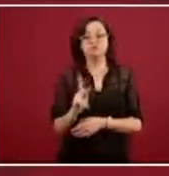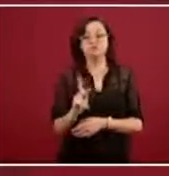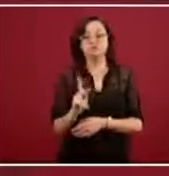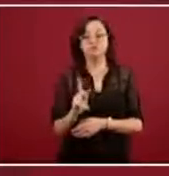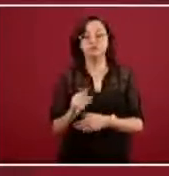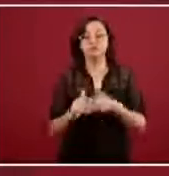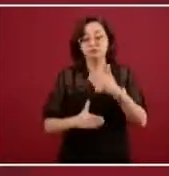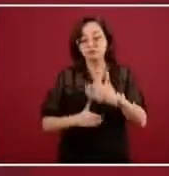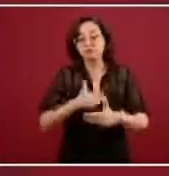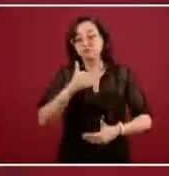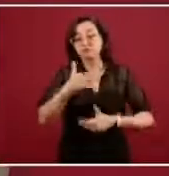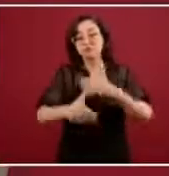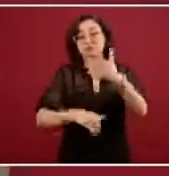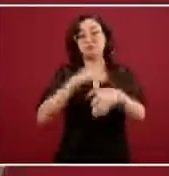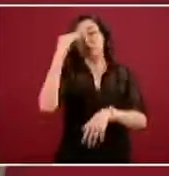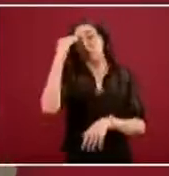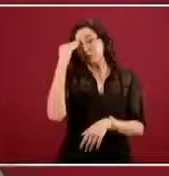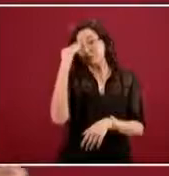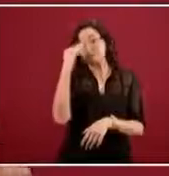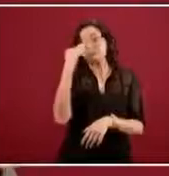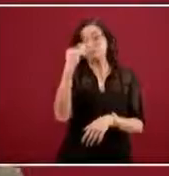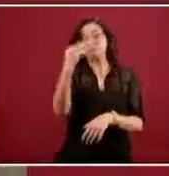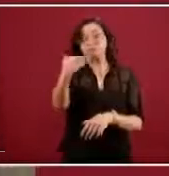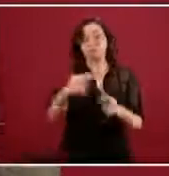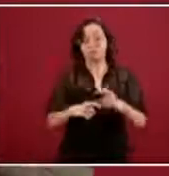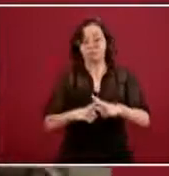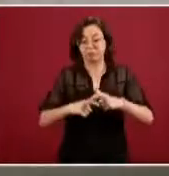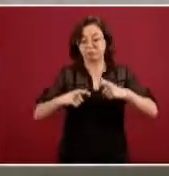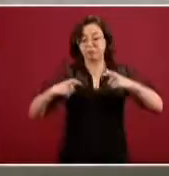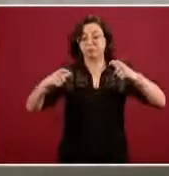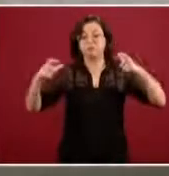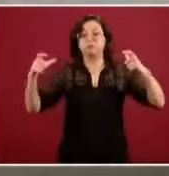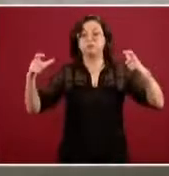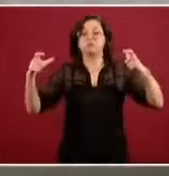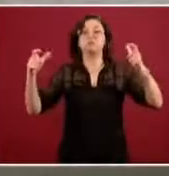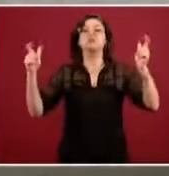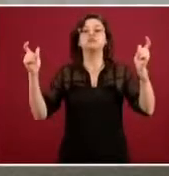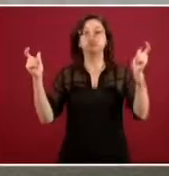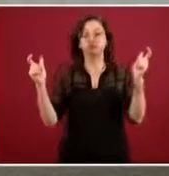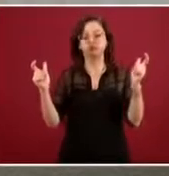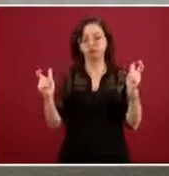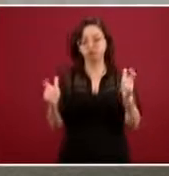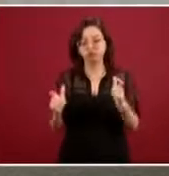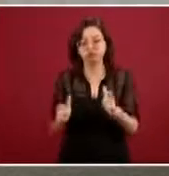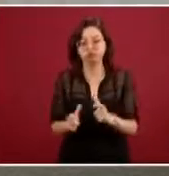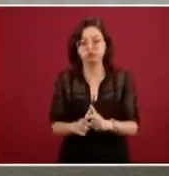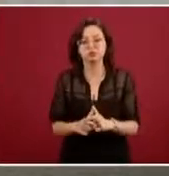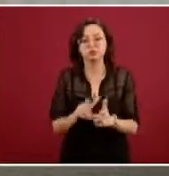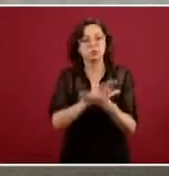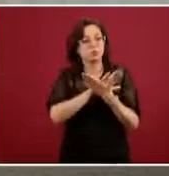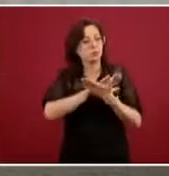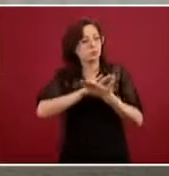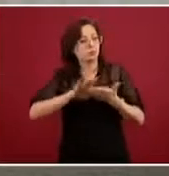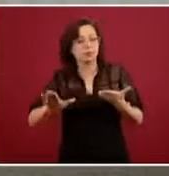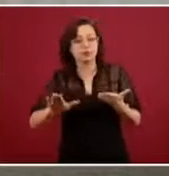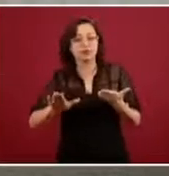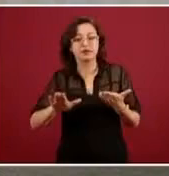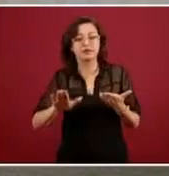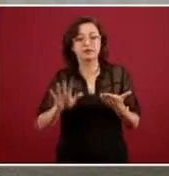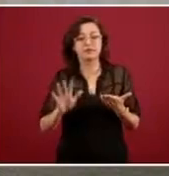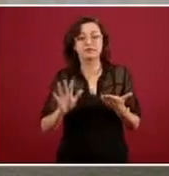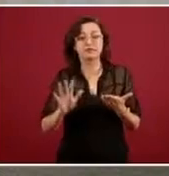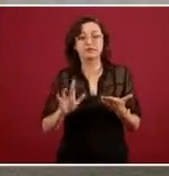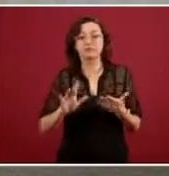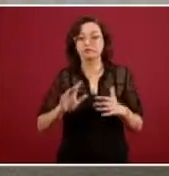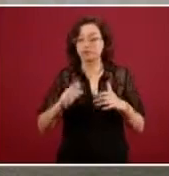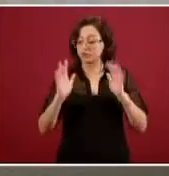estas semanas y disminuya la transmisión, eventualmente se termine la transmisión, podría ocurrir que al momento